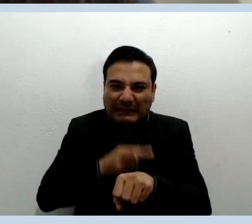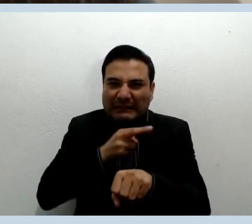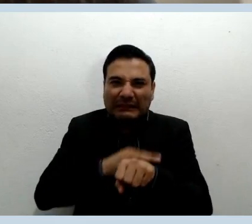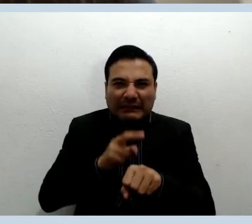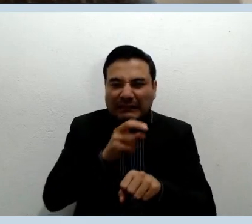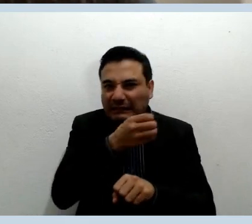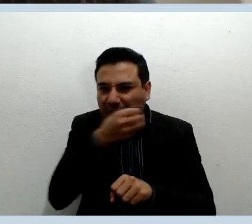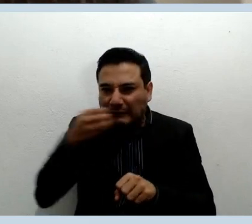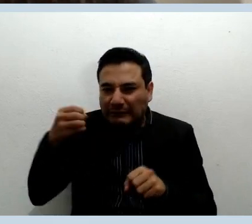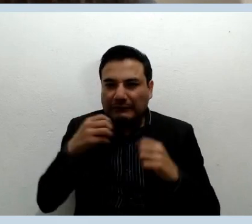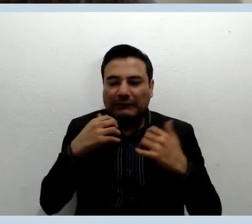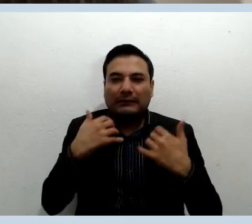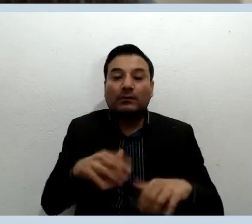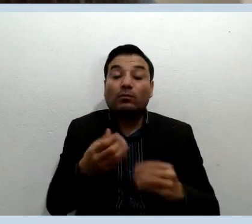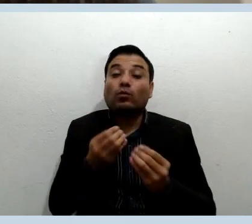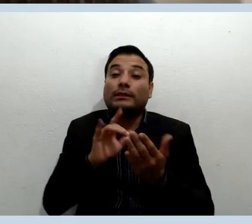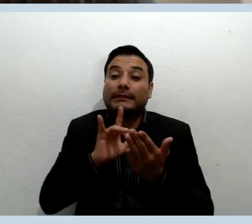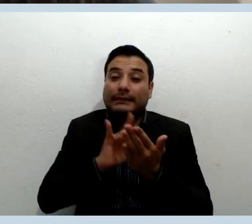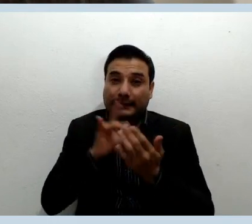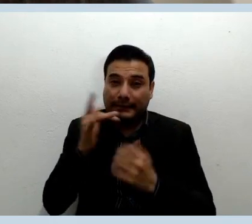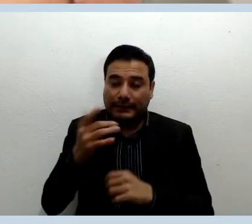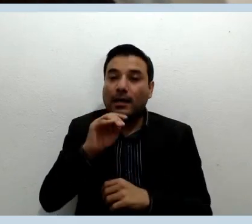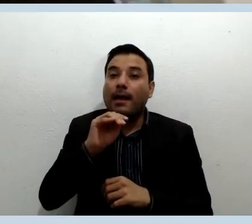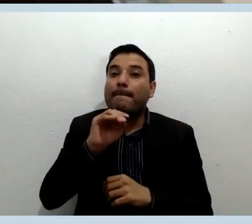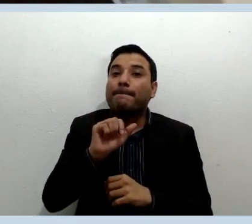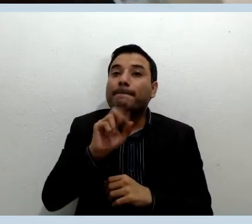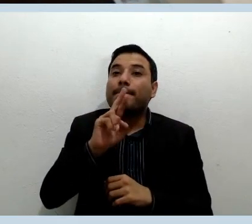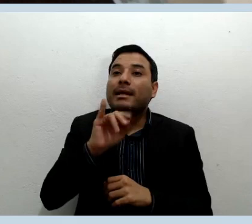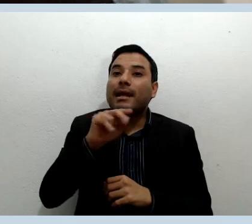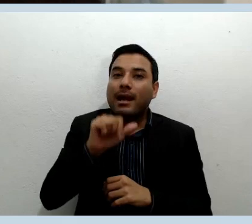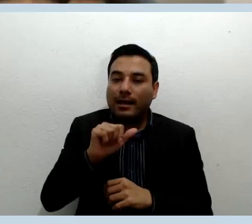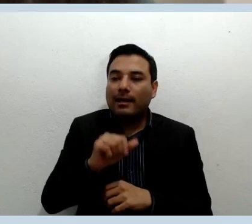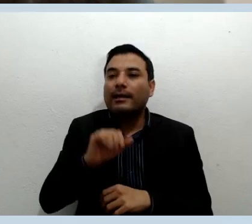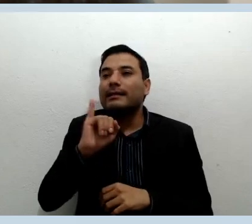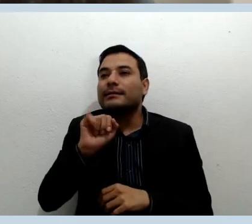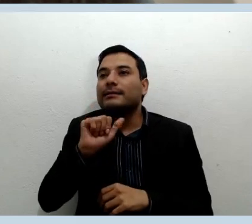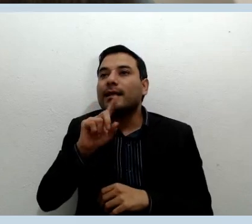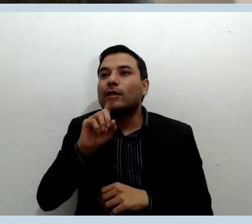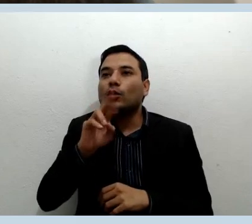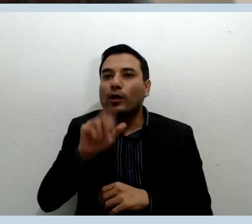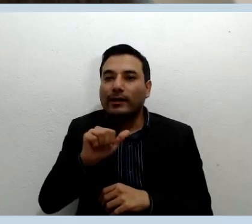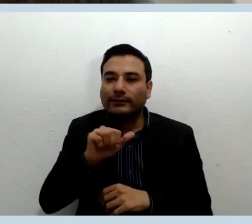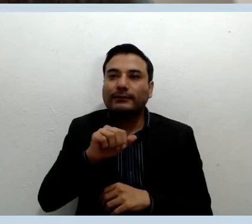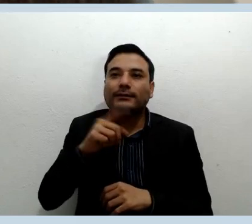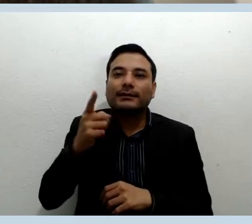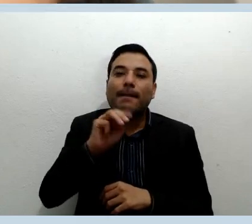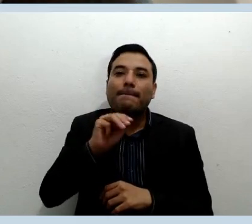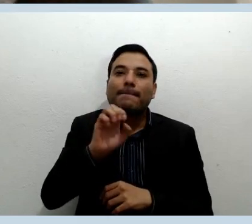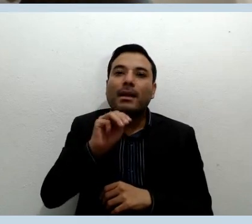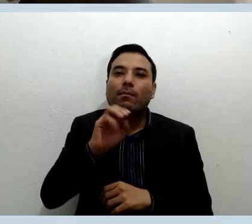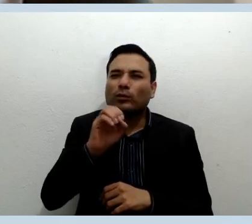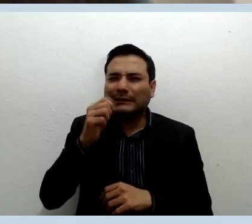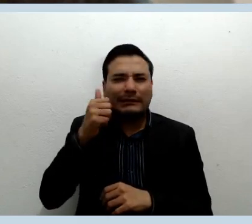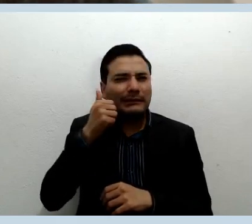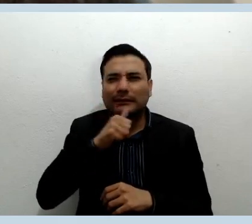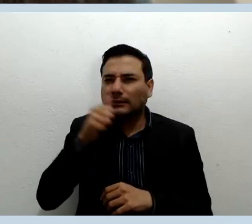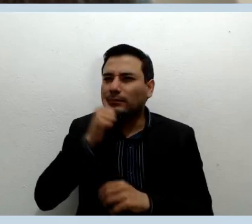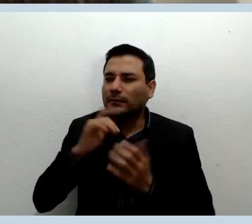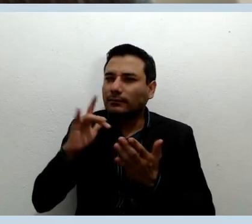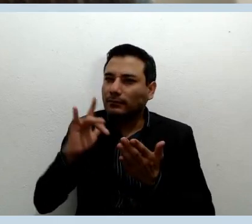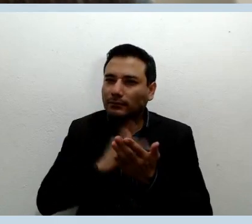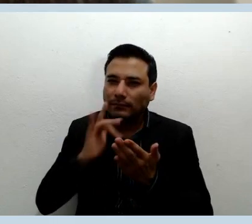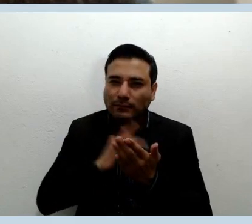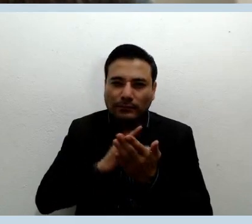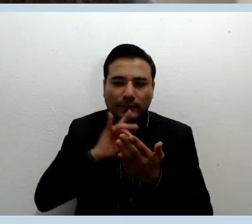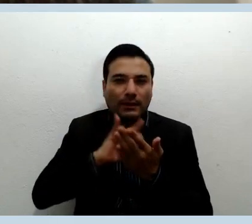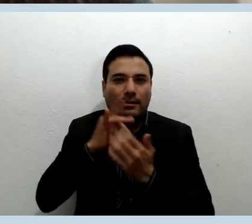este Muchas gracias Mariana isadora Memo que siempre estuvieron ahí e